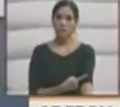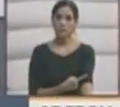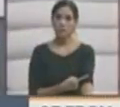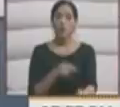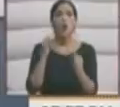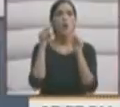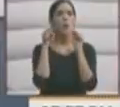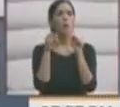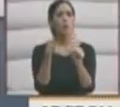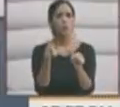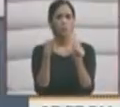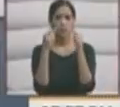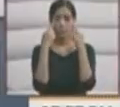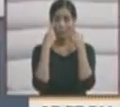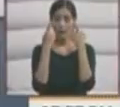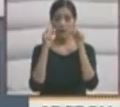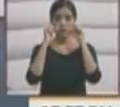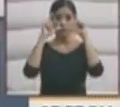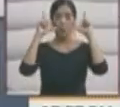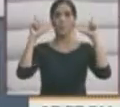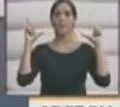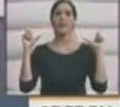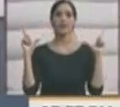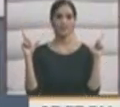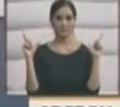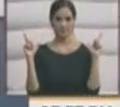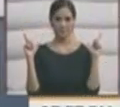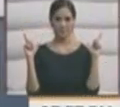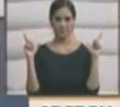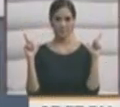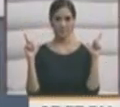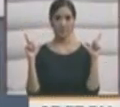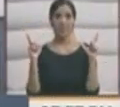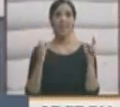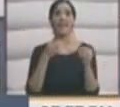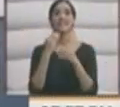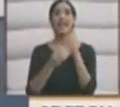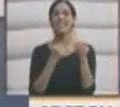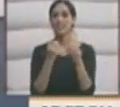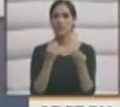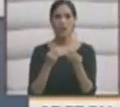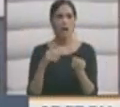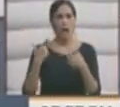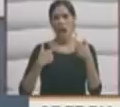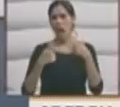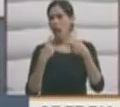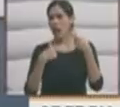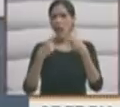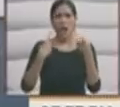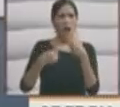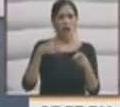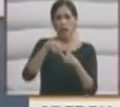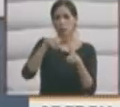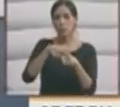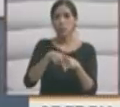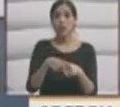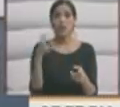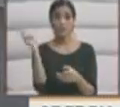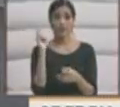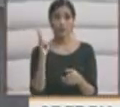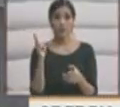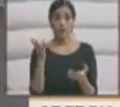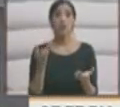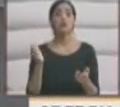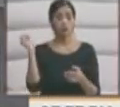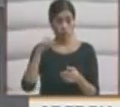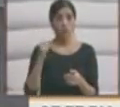va a sorprender. Están armando una alaraca por los venezolanos que de hecho están saliendo, sí